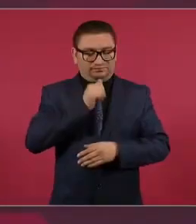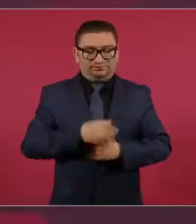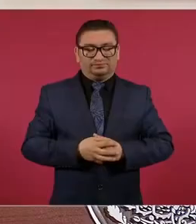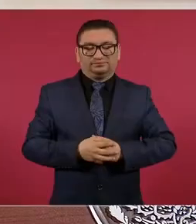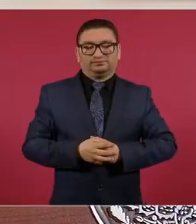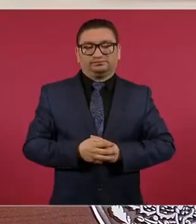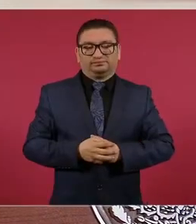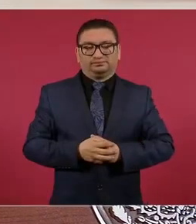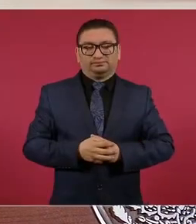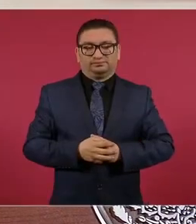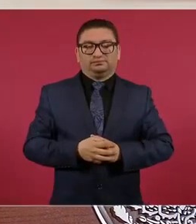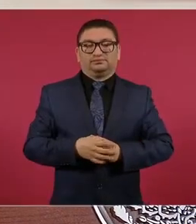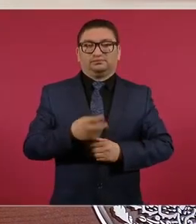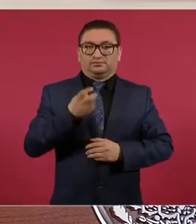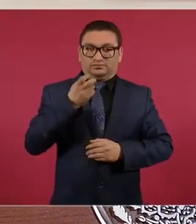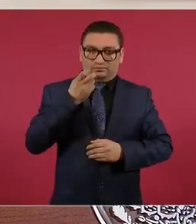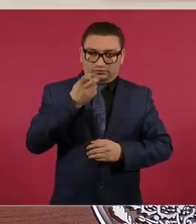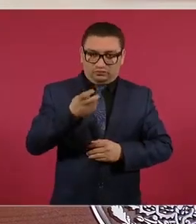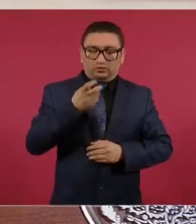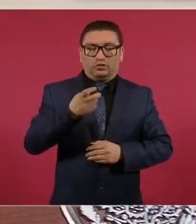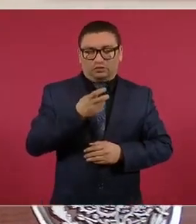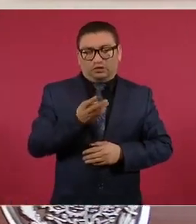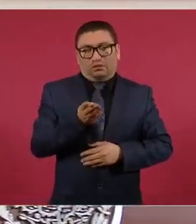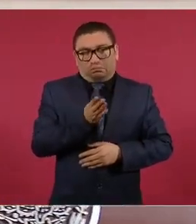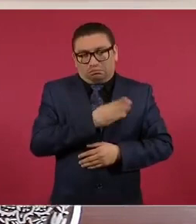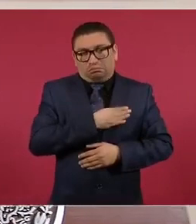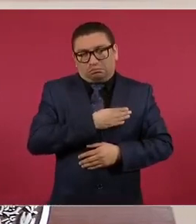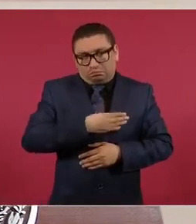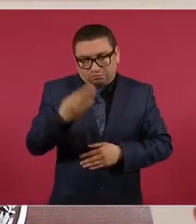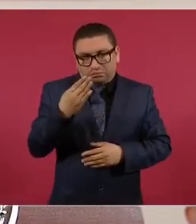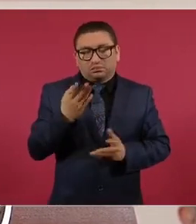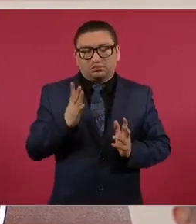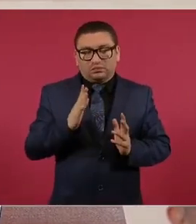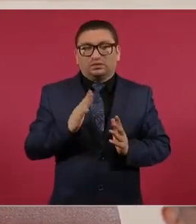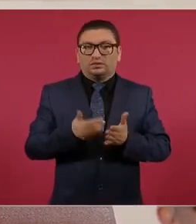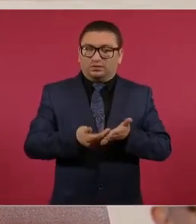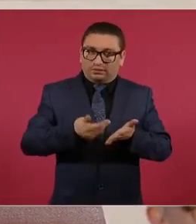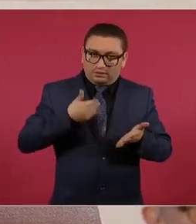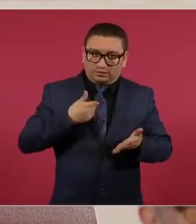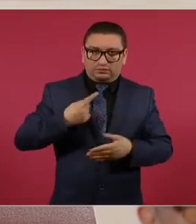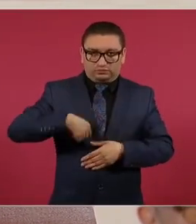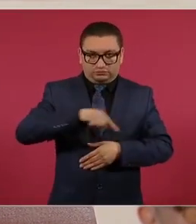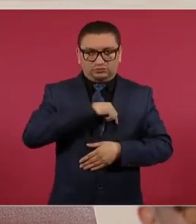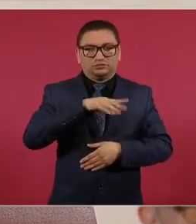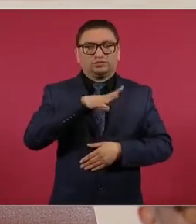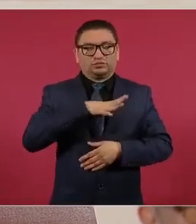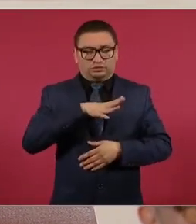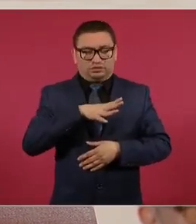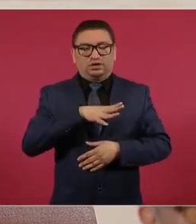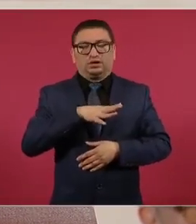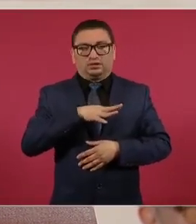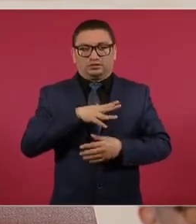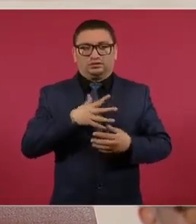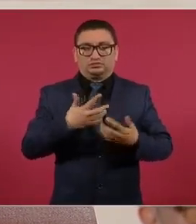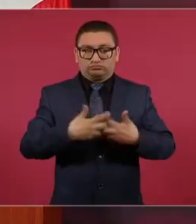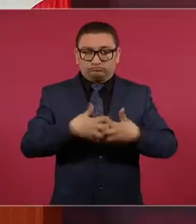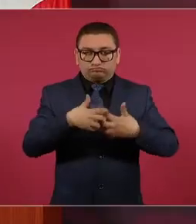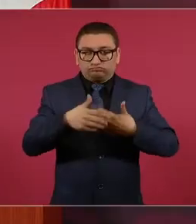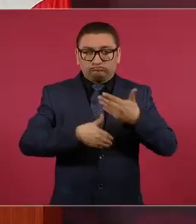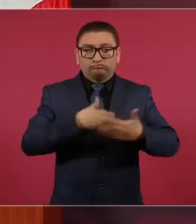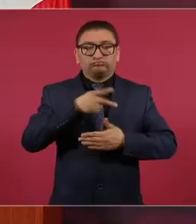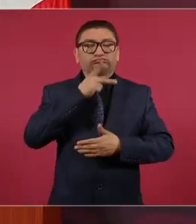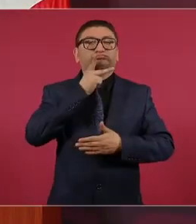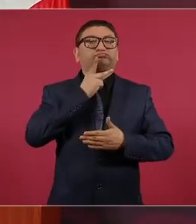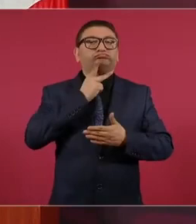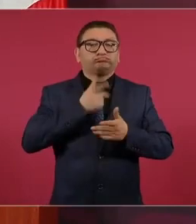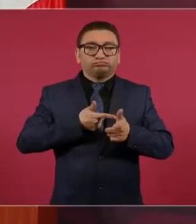tecnologías por eso qué bueno que vamos a tener o que vamos hacia